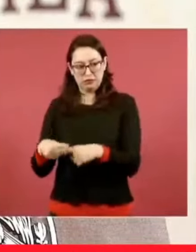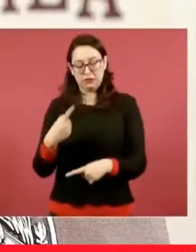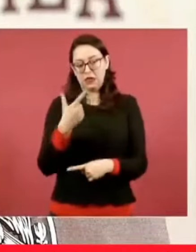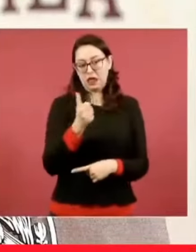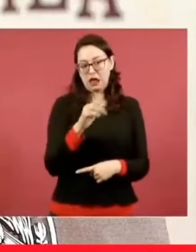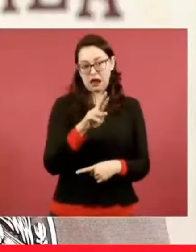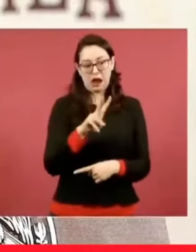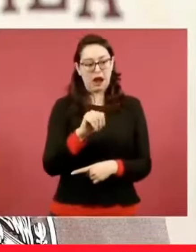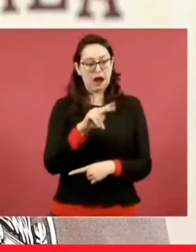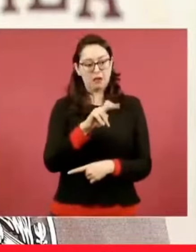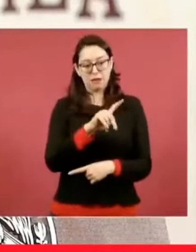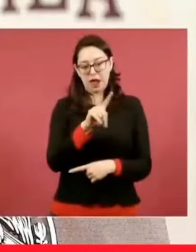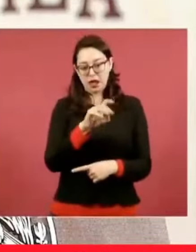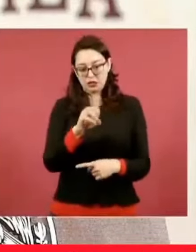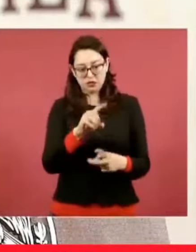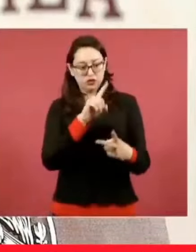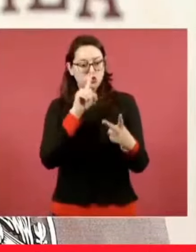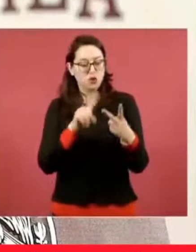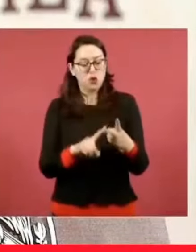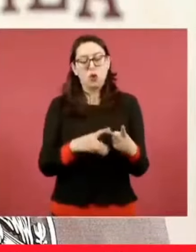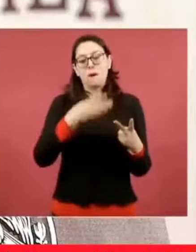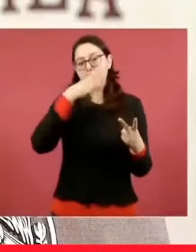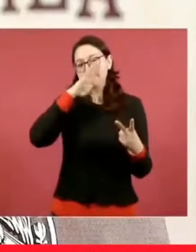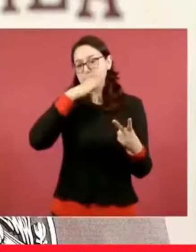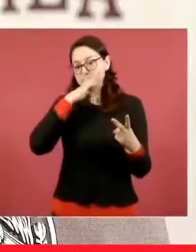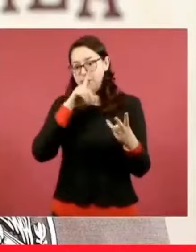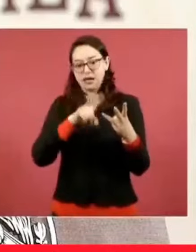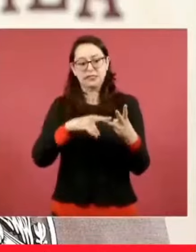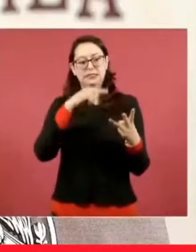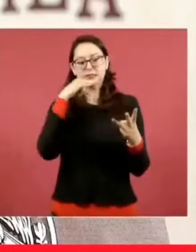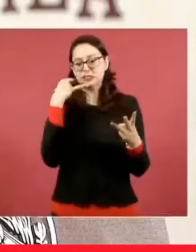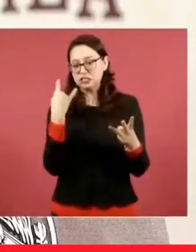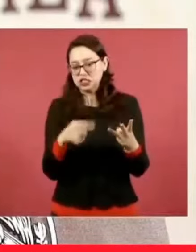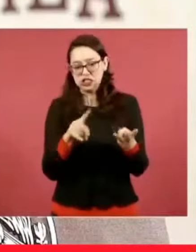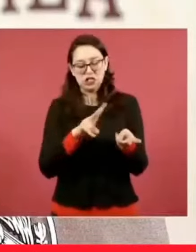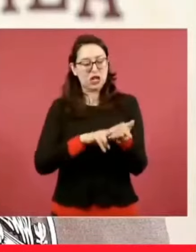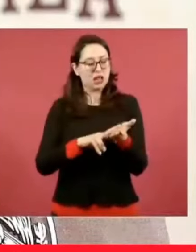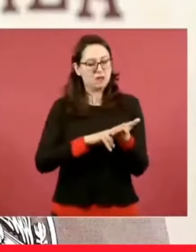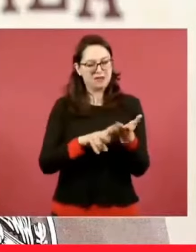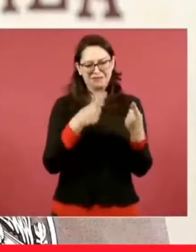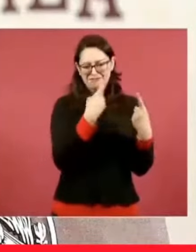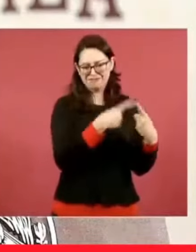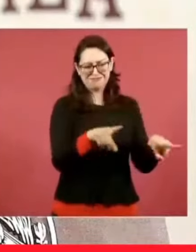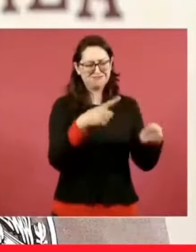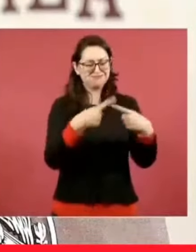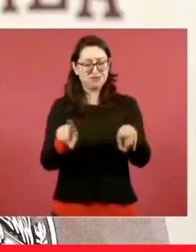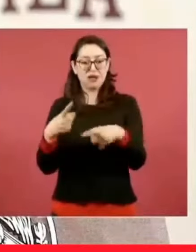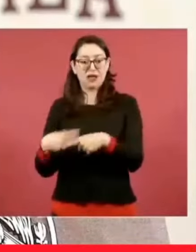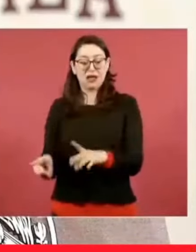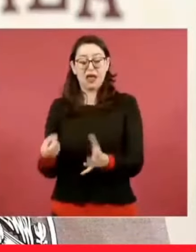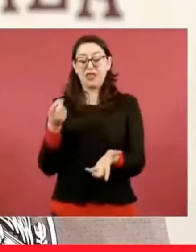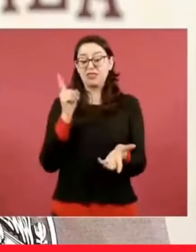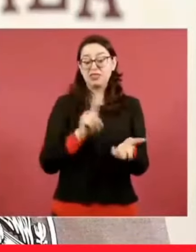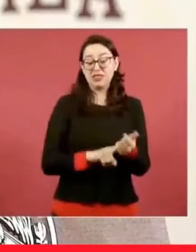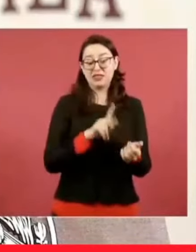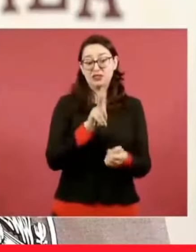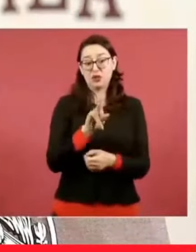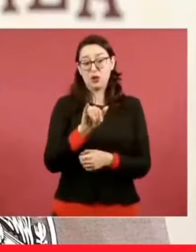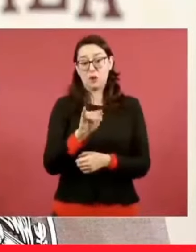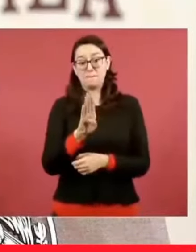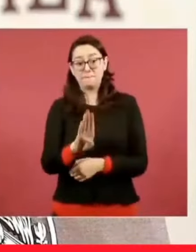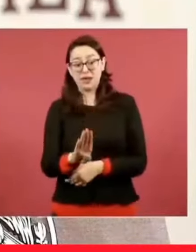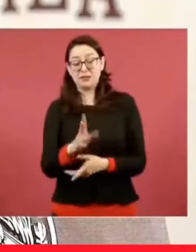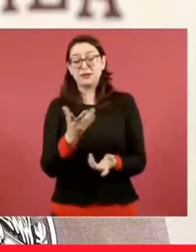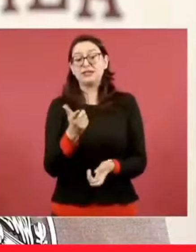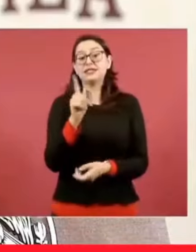produce chile verde y es uno de los principales productores en el país con un producto interno bruto en la agricultura de más de 70